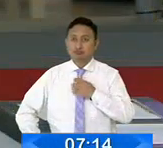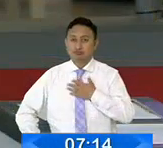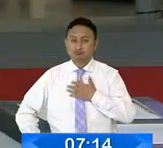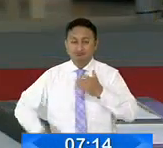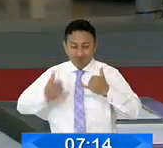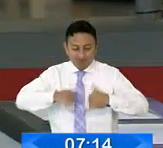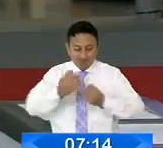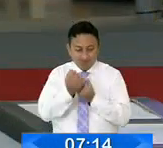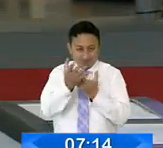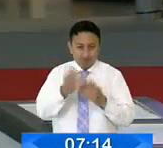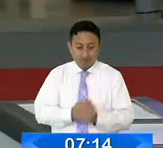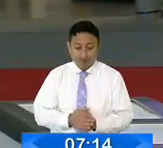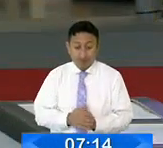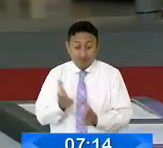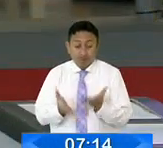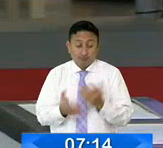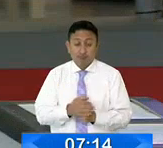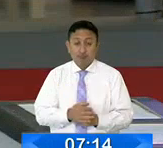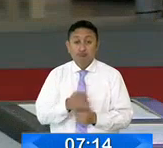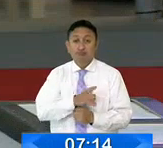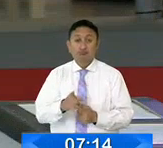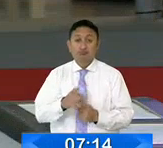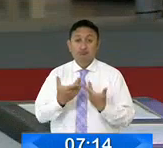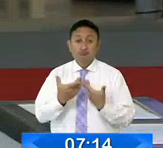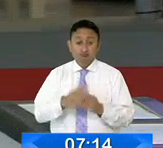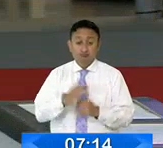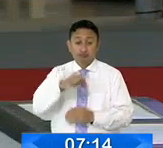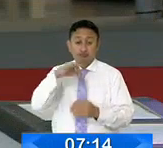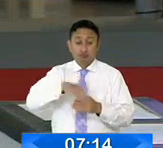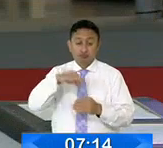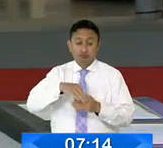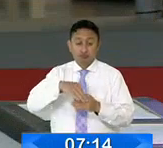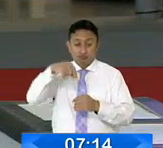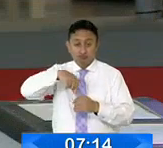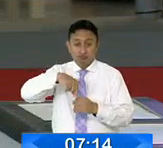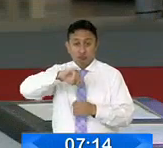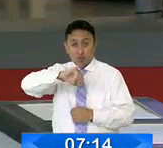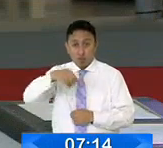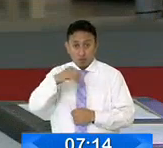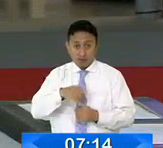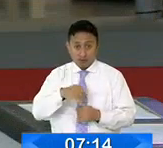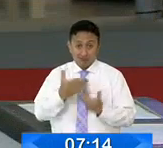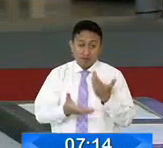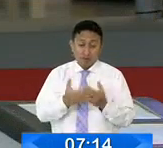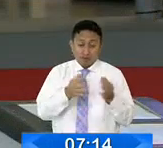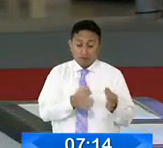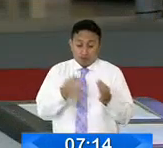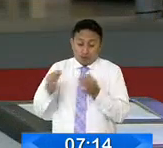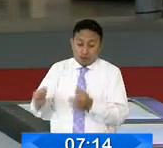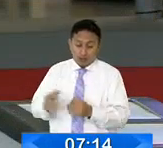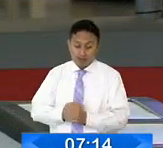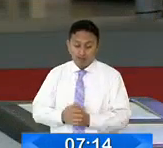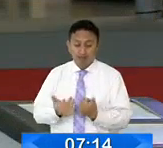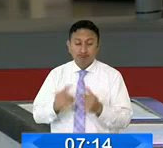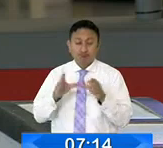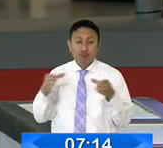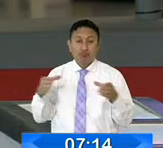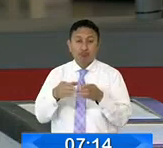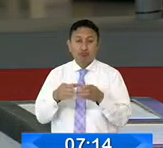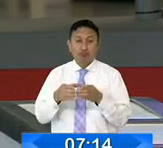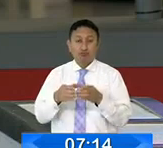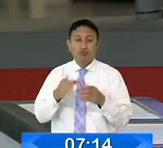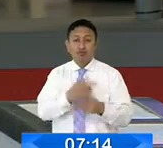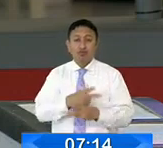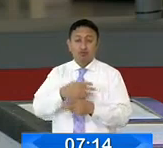Seguimos informando, la posible postergación del llamado a elecciones previsto para este día jueves divide nuevamente a los miembros del Consejo